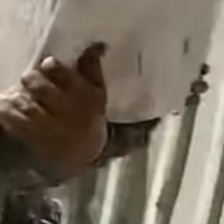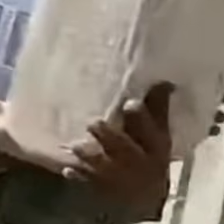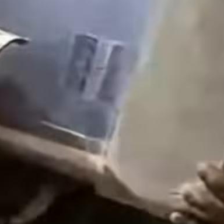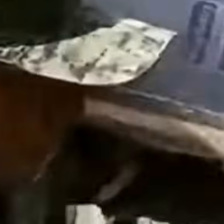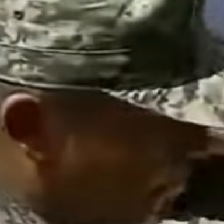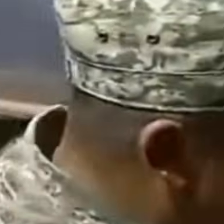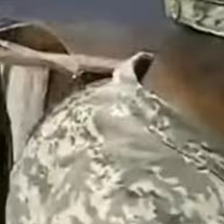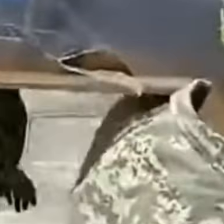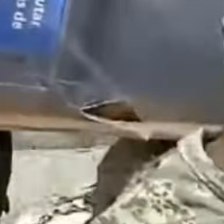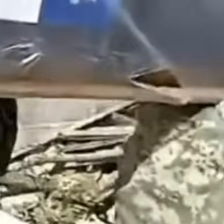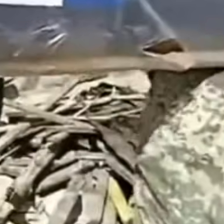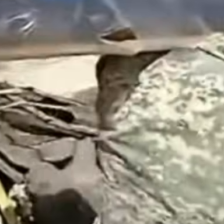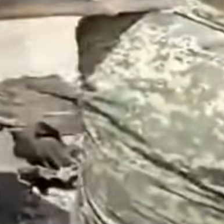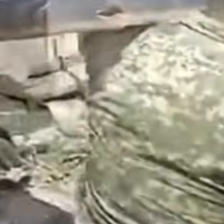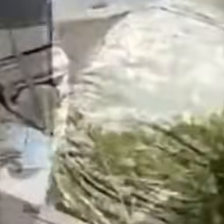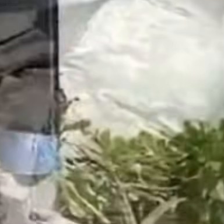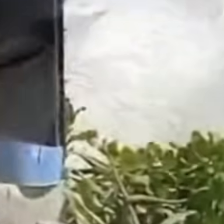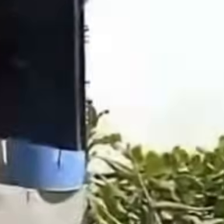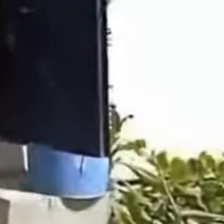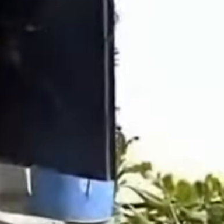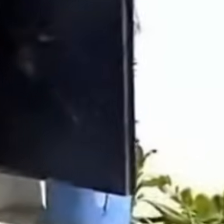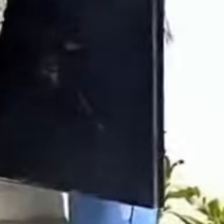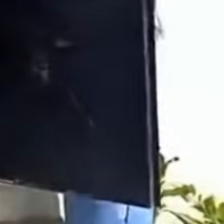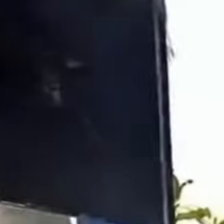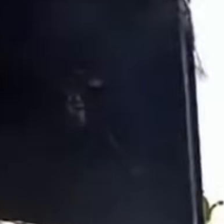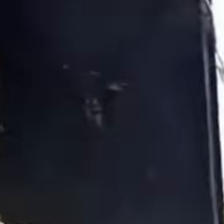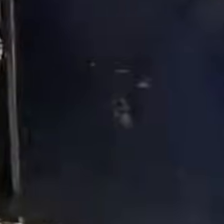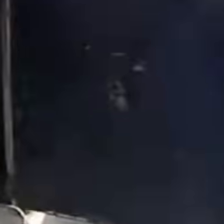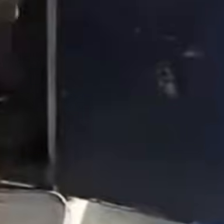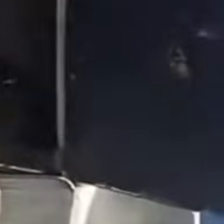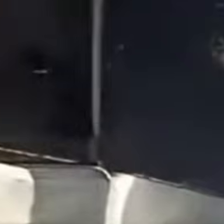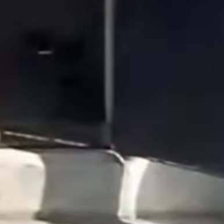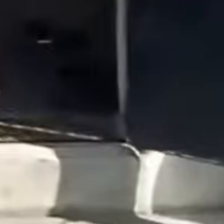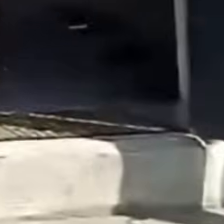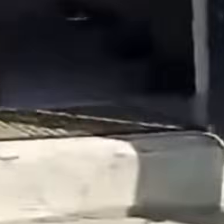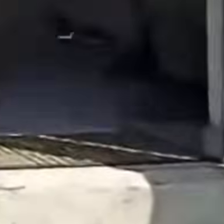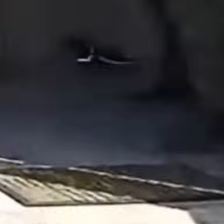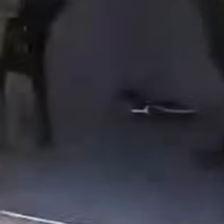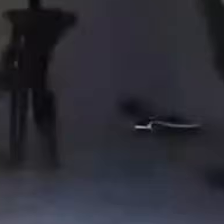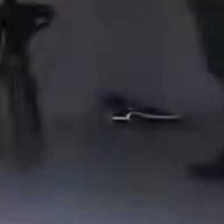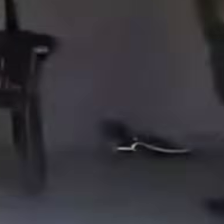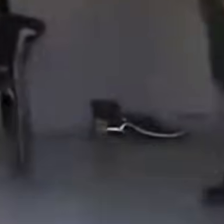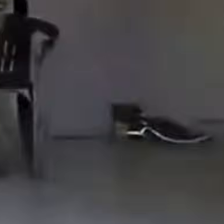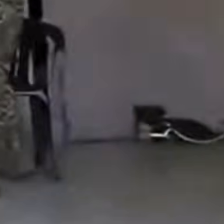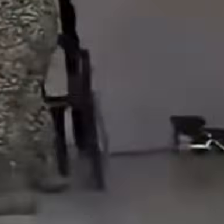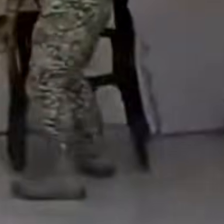No, no hace falta, es que no hay límite, es que el presupuesto es del pueblo.